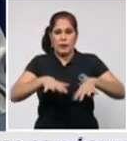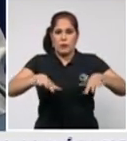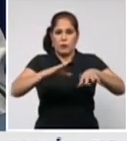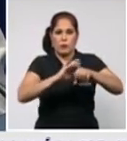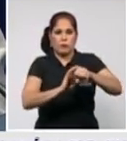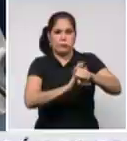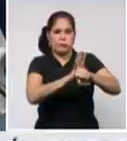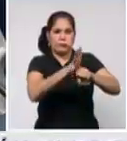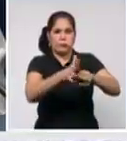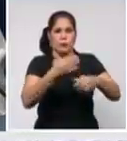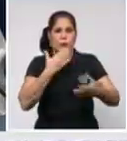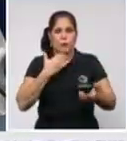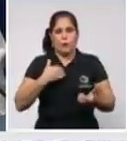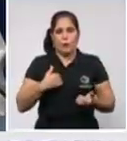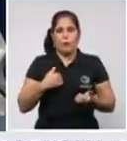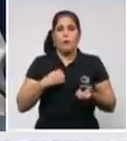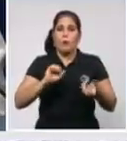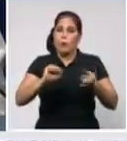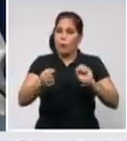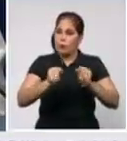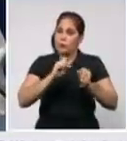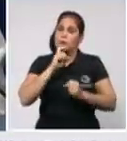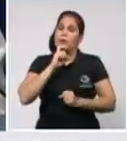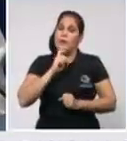pues, con un control difícil,